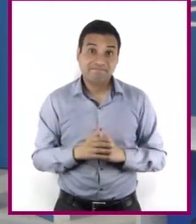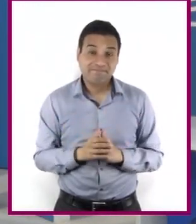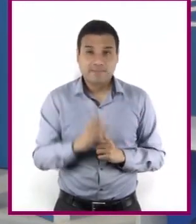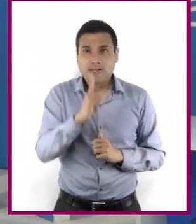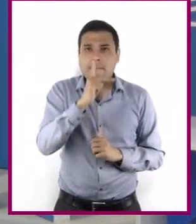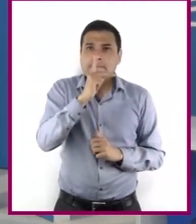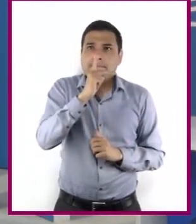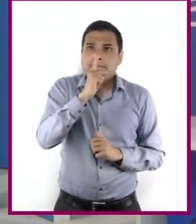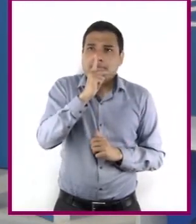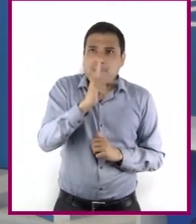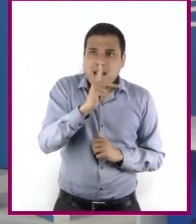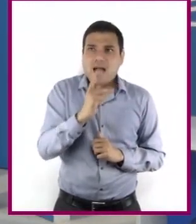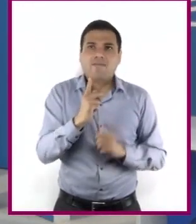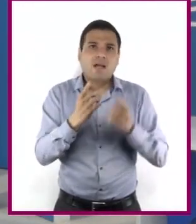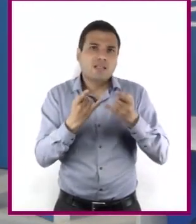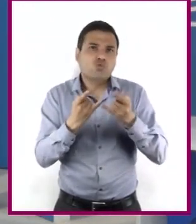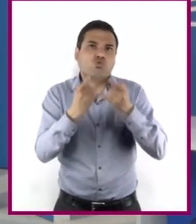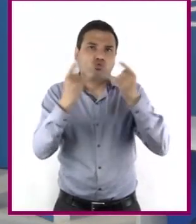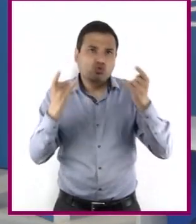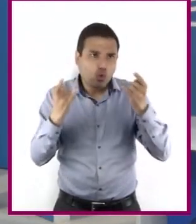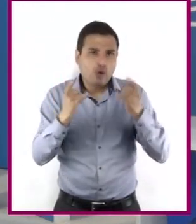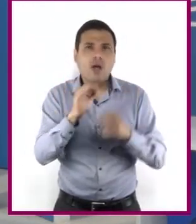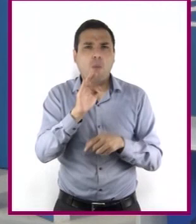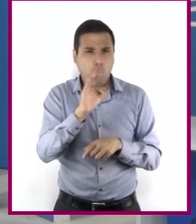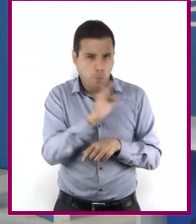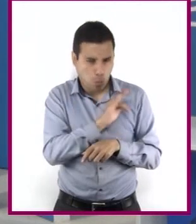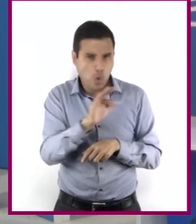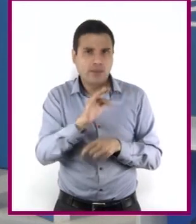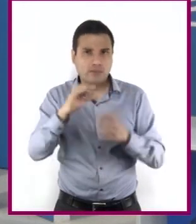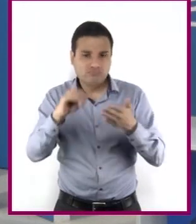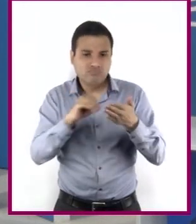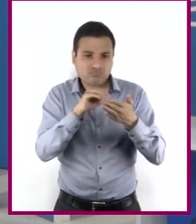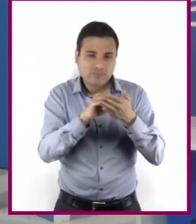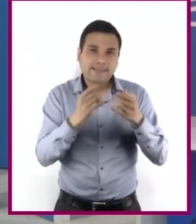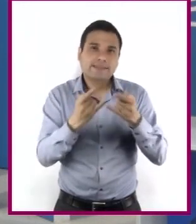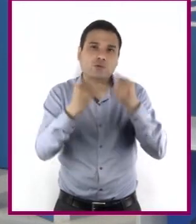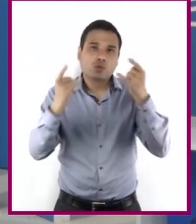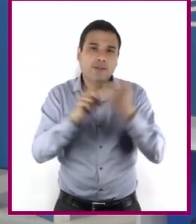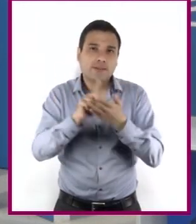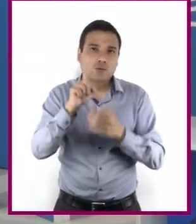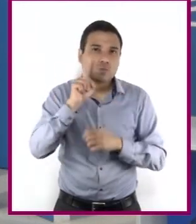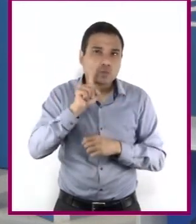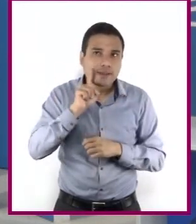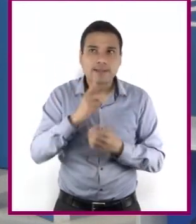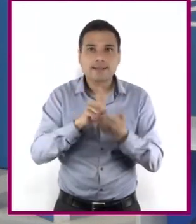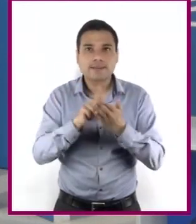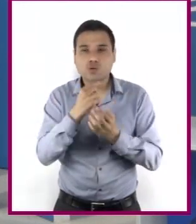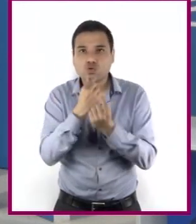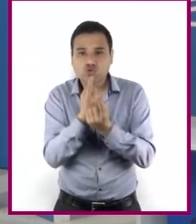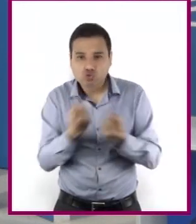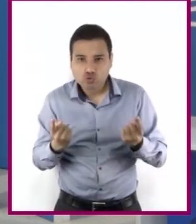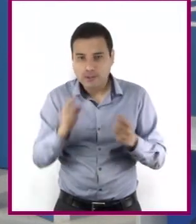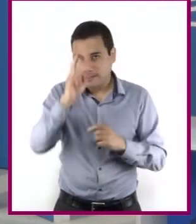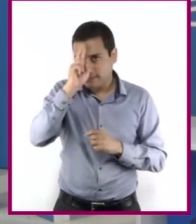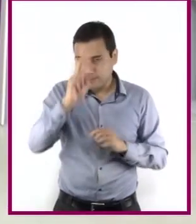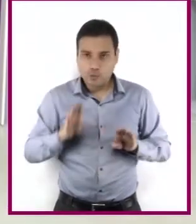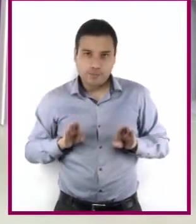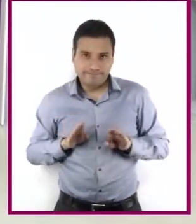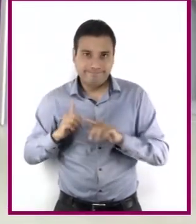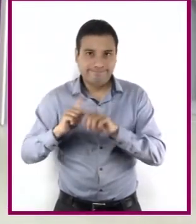conceptos y el estudio de un caso sobre los derechos de las mujeres, de la infancia o sobre el respeto a la